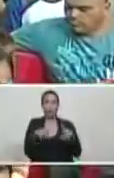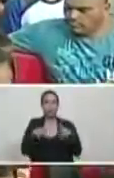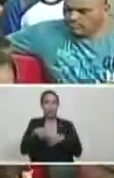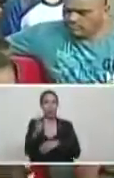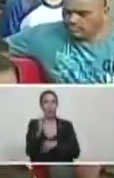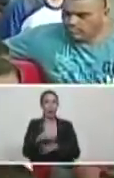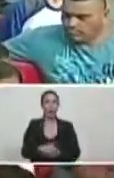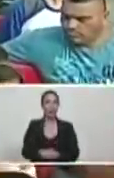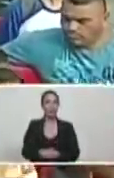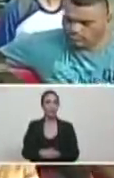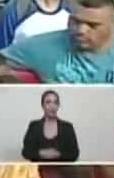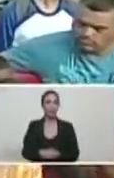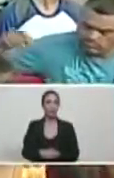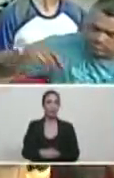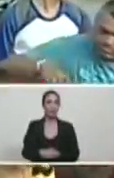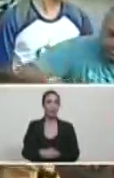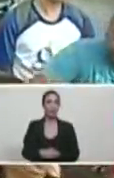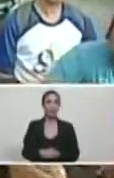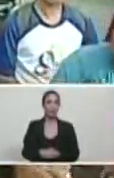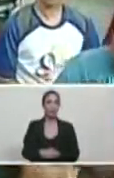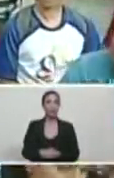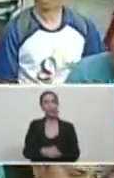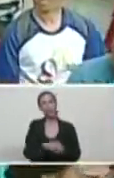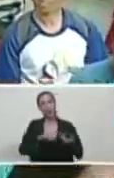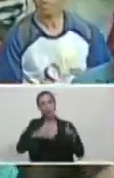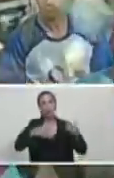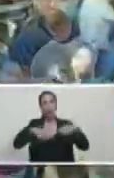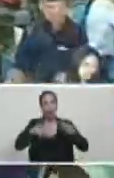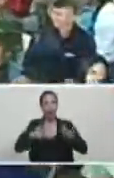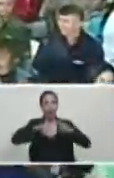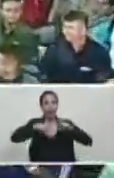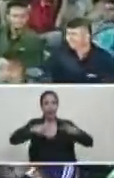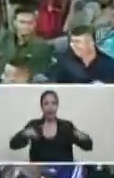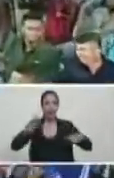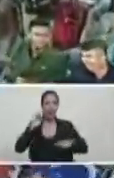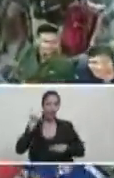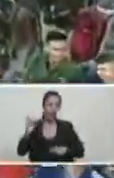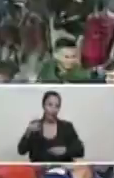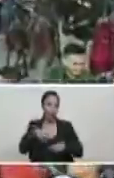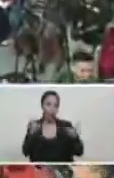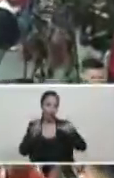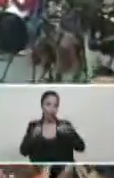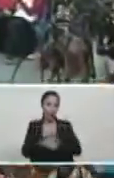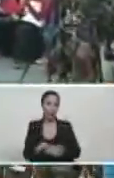transmitiendo en cadena nacional de radio y televisión. Deben saber ustedes que le ganamos